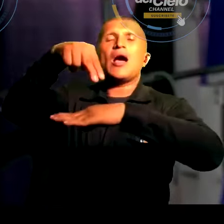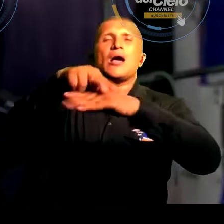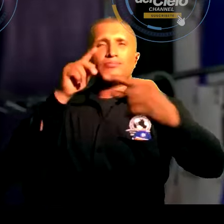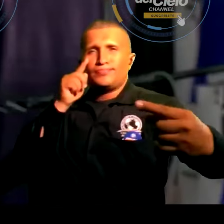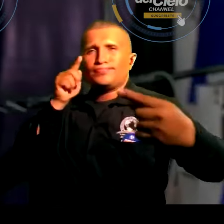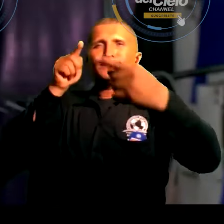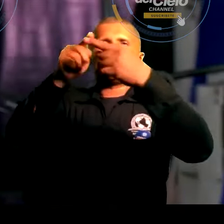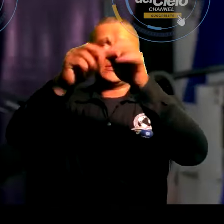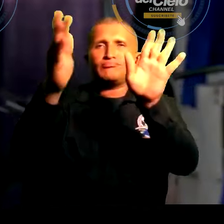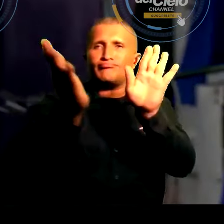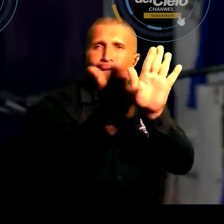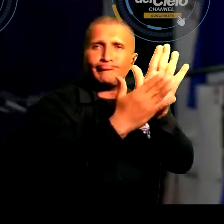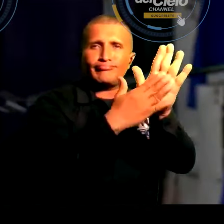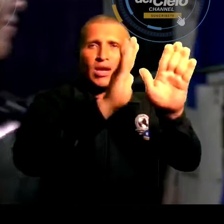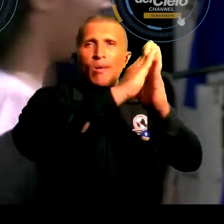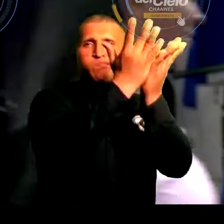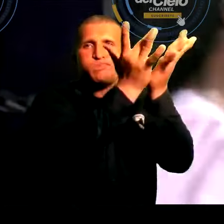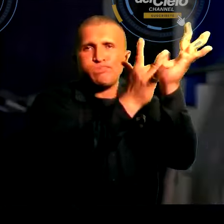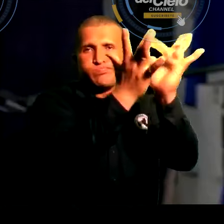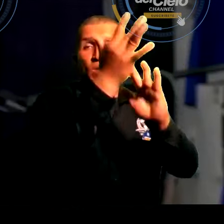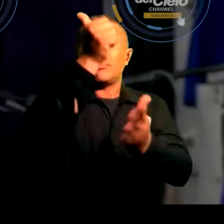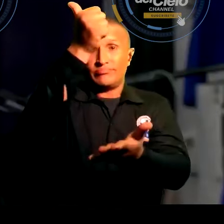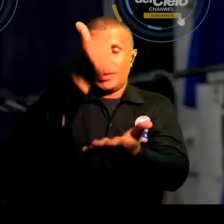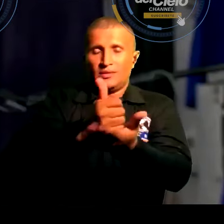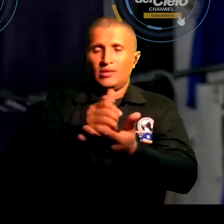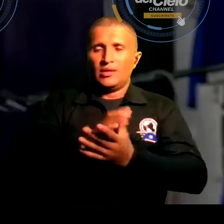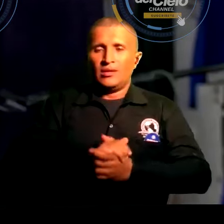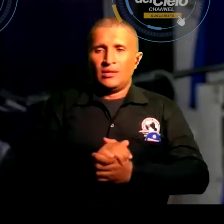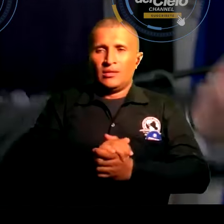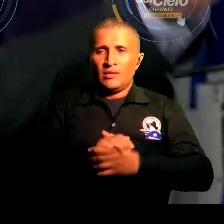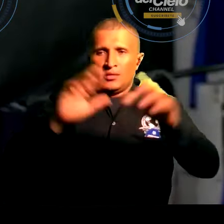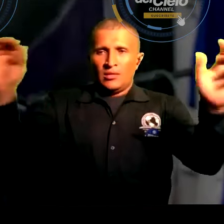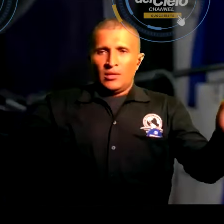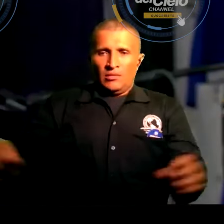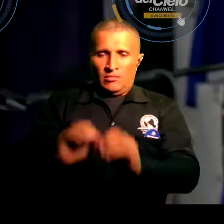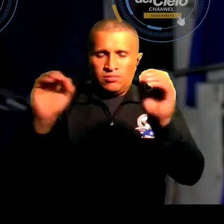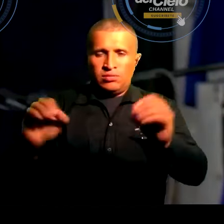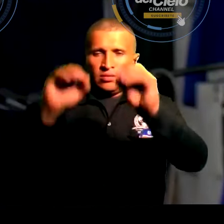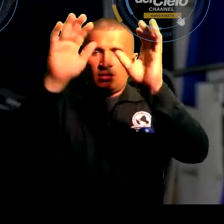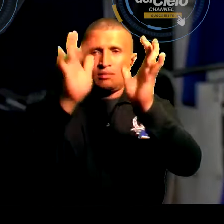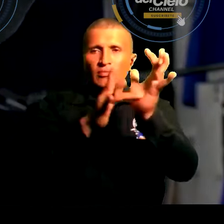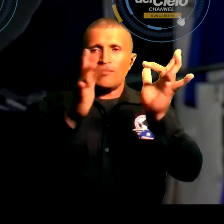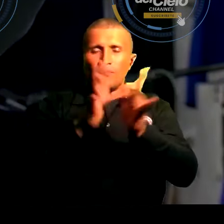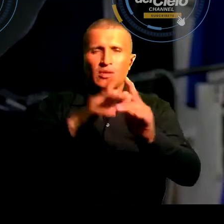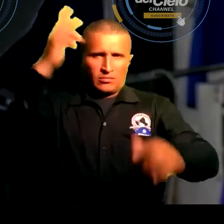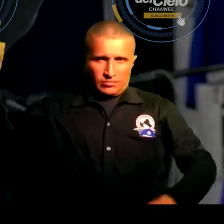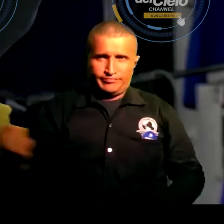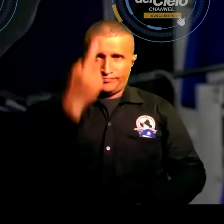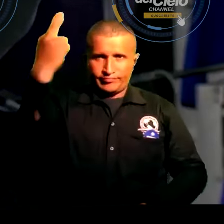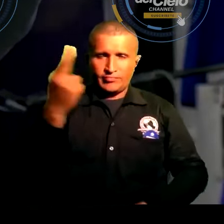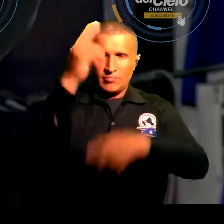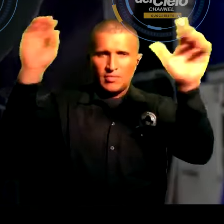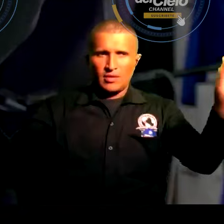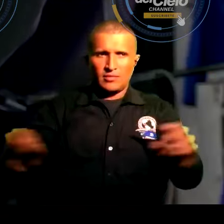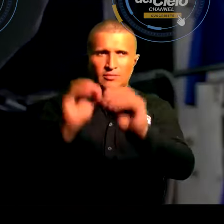Escrituras. Amén. Gloria a Dios. Grite conmigo, gloria a